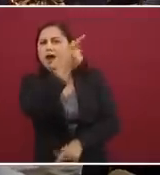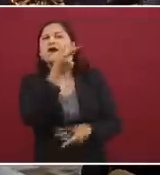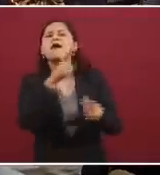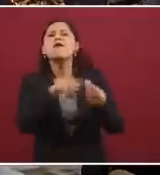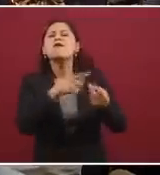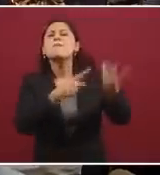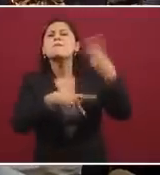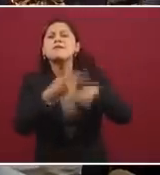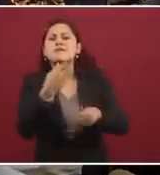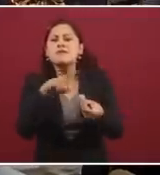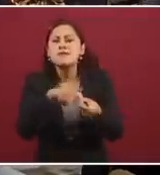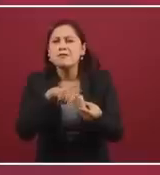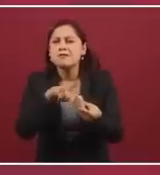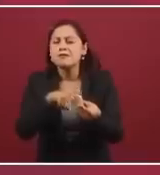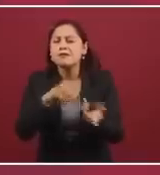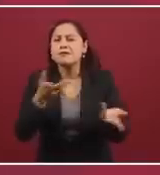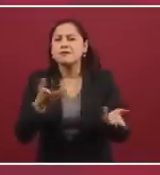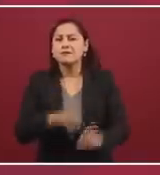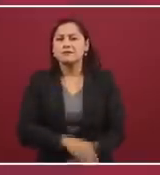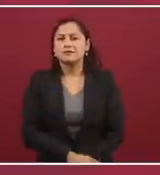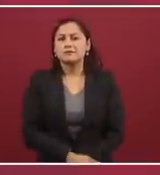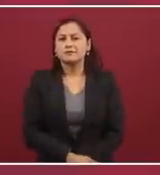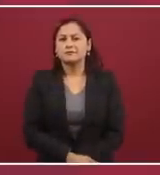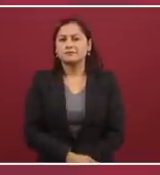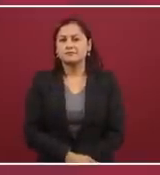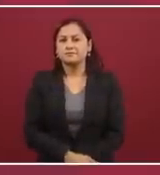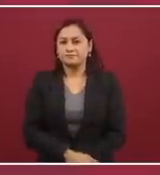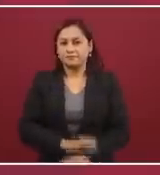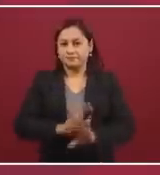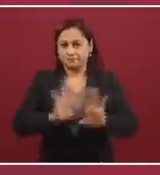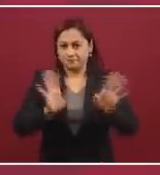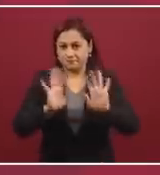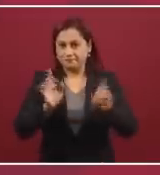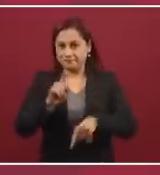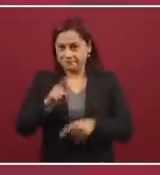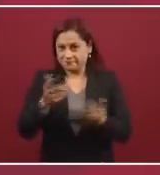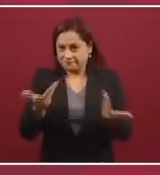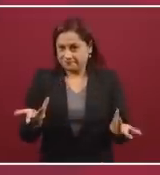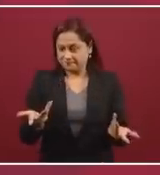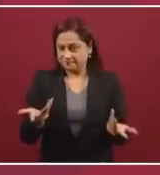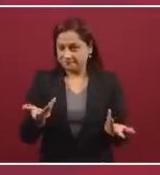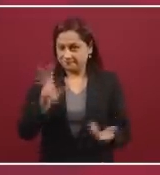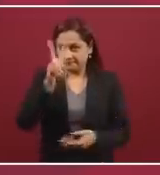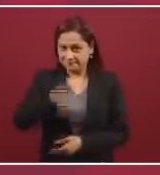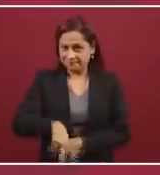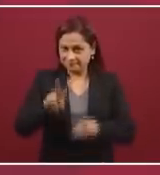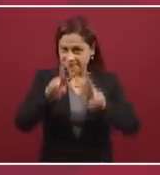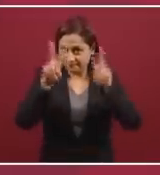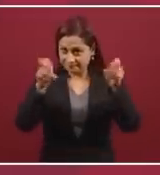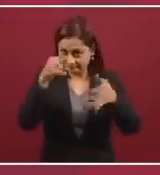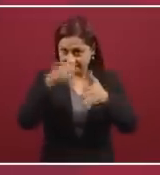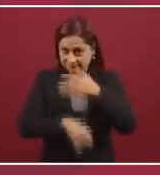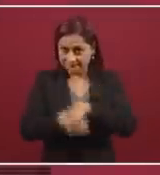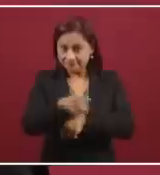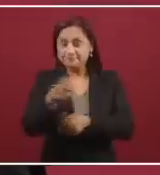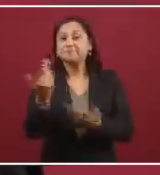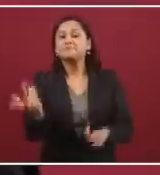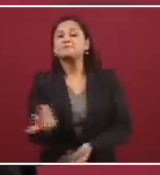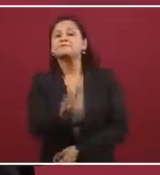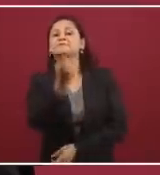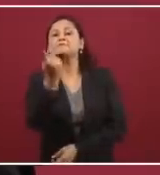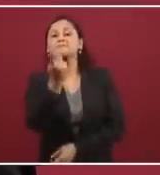hablando ya en plata s porque llegaron a